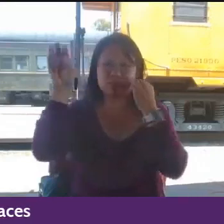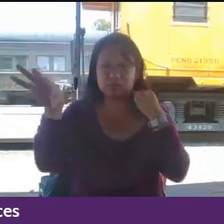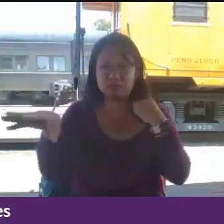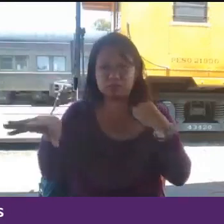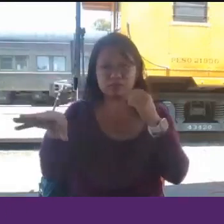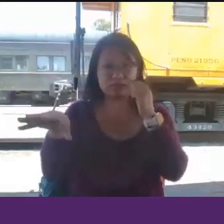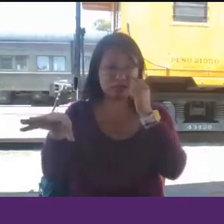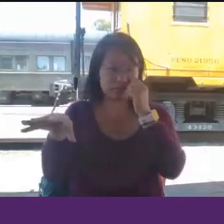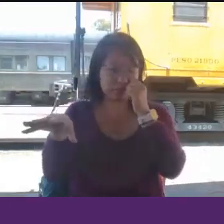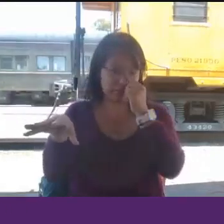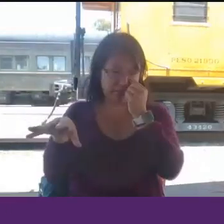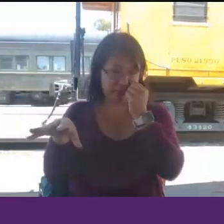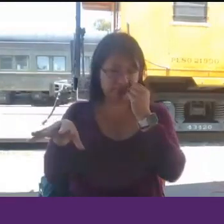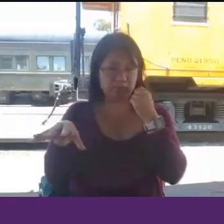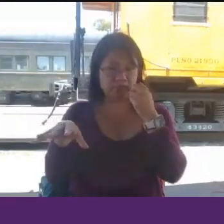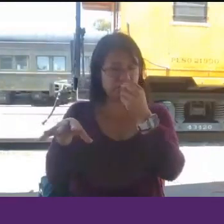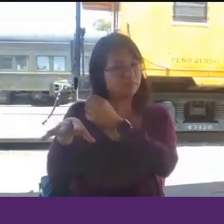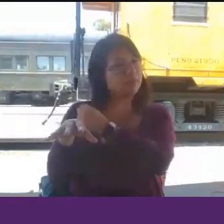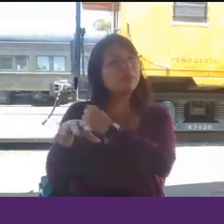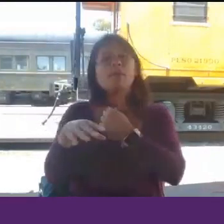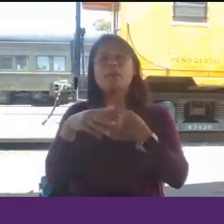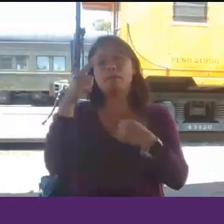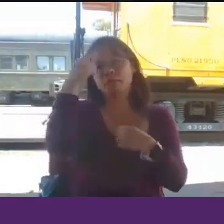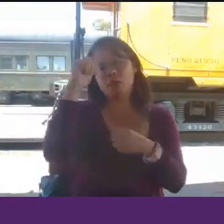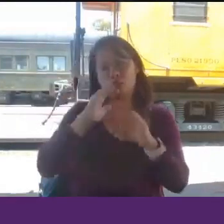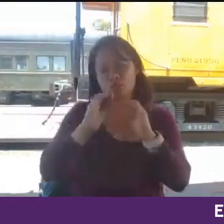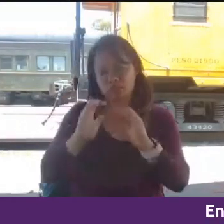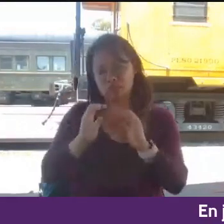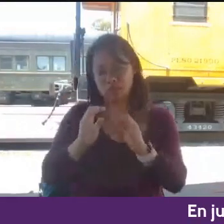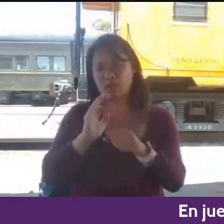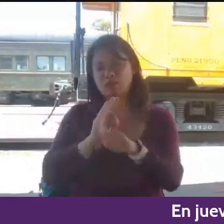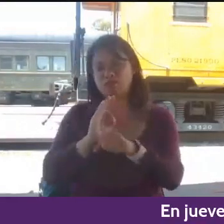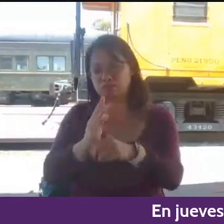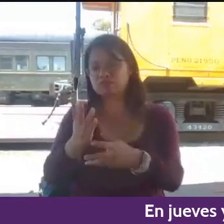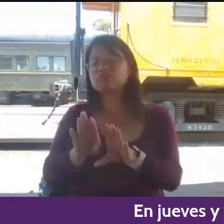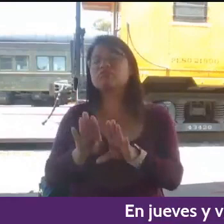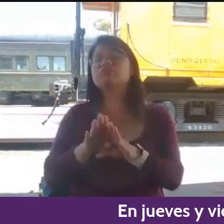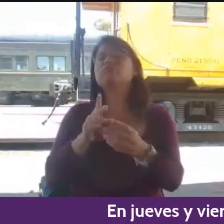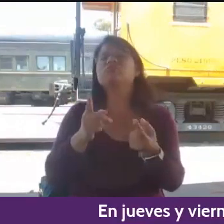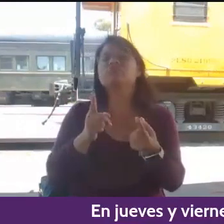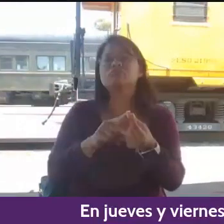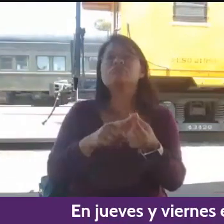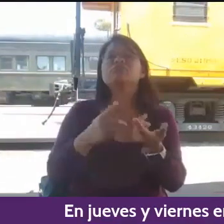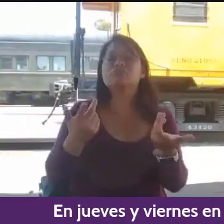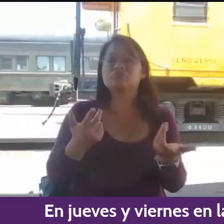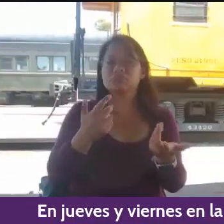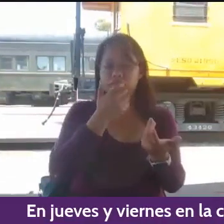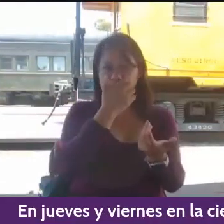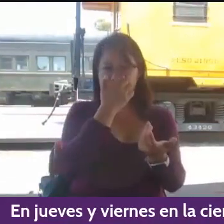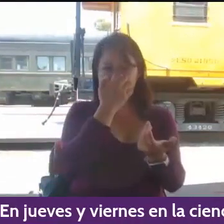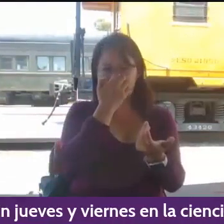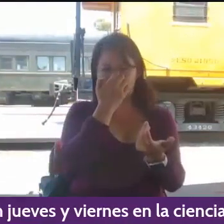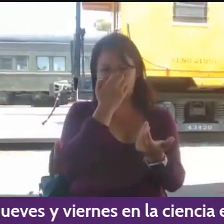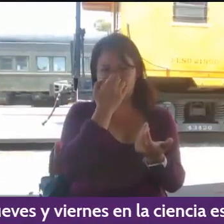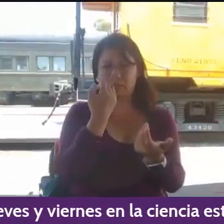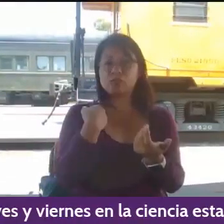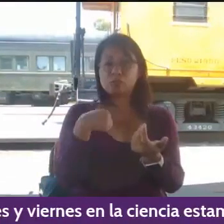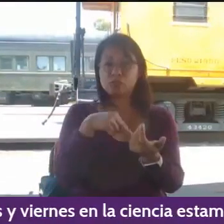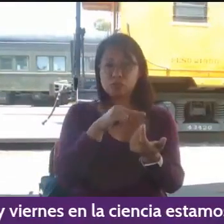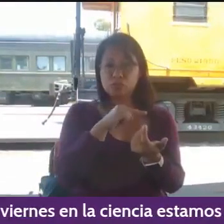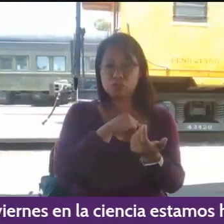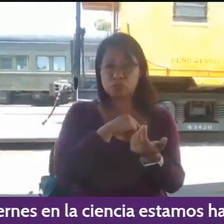que la lleve, la cuide? Y bueno, ¿dónde están localizados? Mira, nosotros estamos